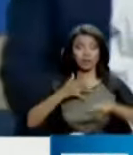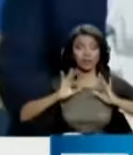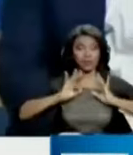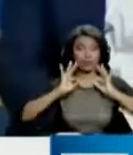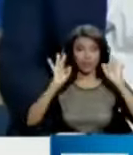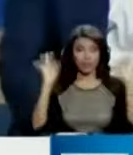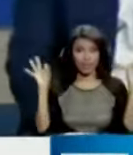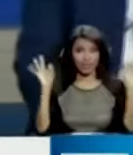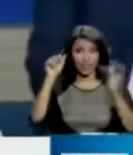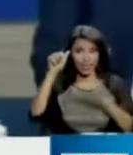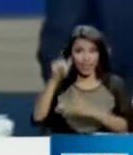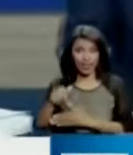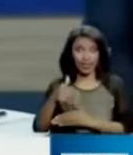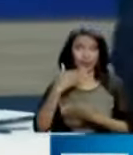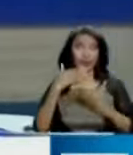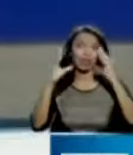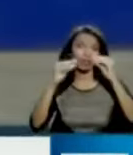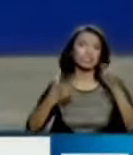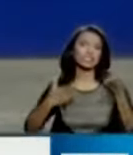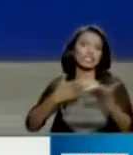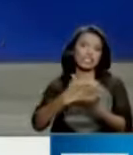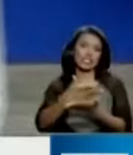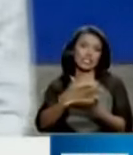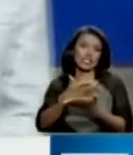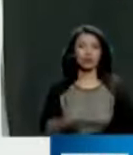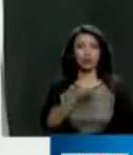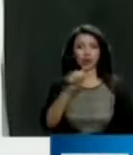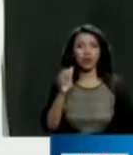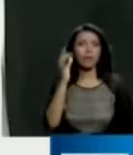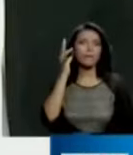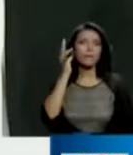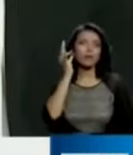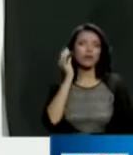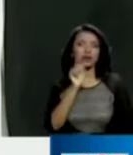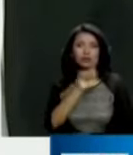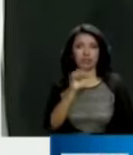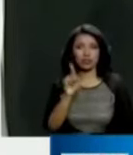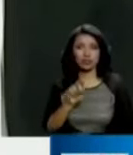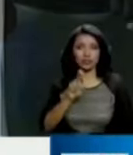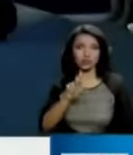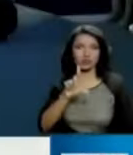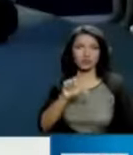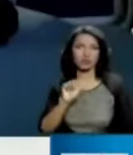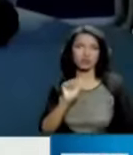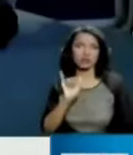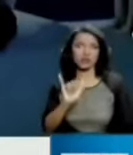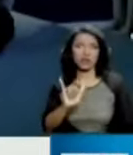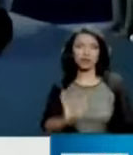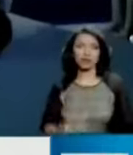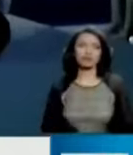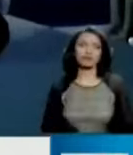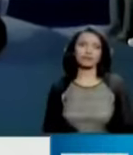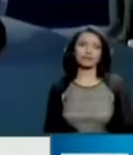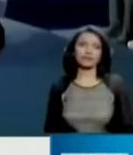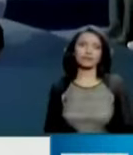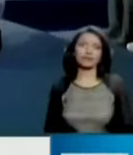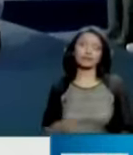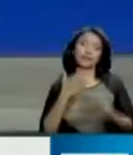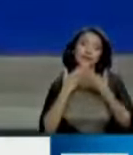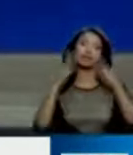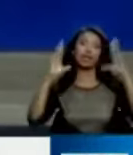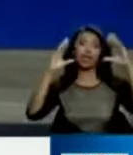Alianza, sin pasar, como hemos dicho con anterioridad, por primarias, ni haber recogido ninguna firma. Entonces, toda